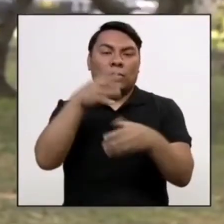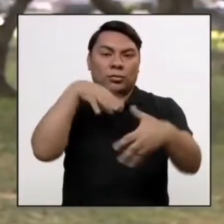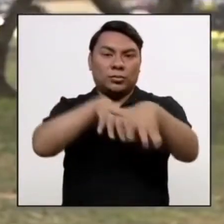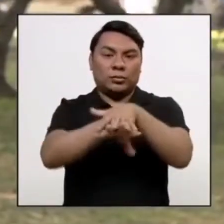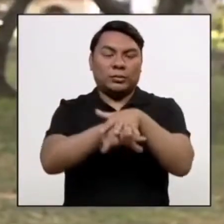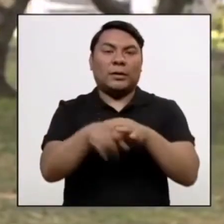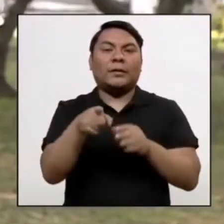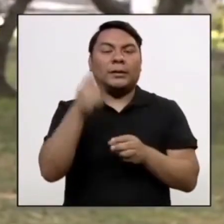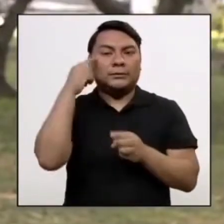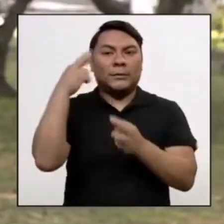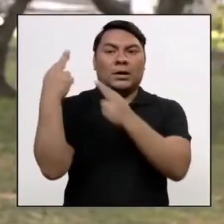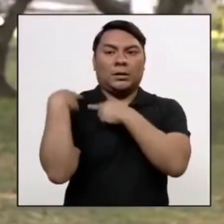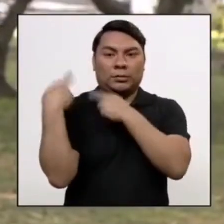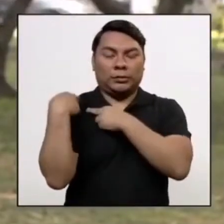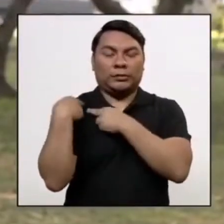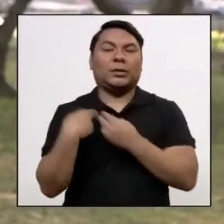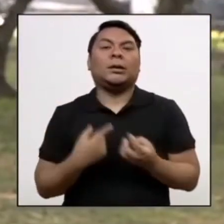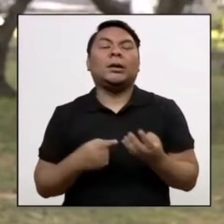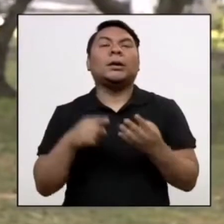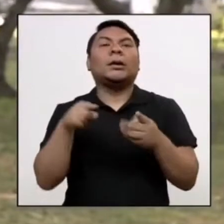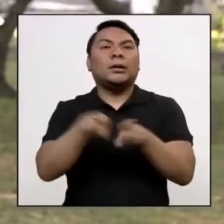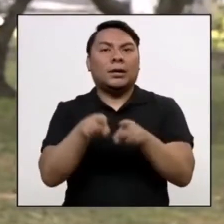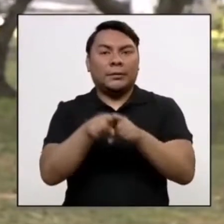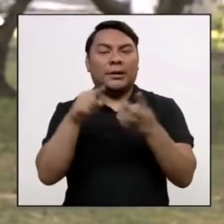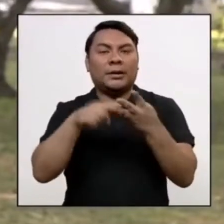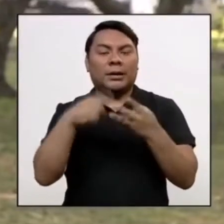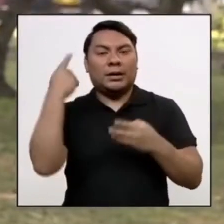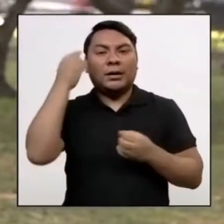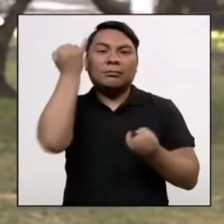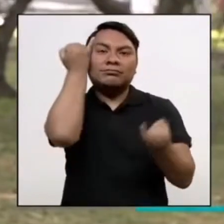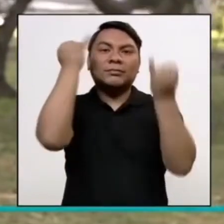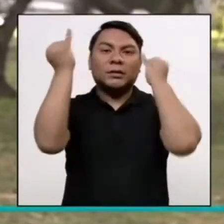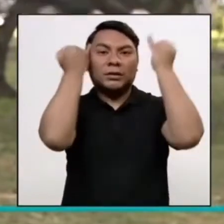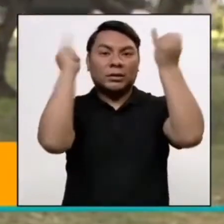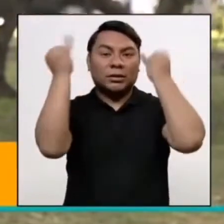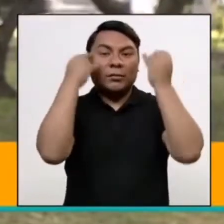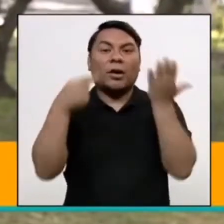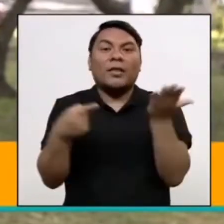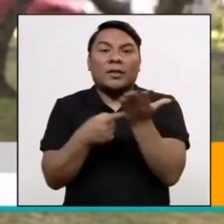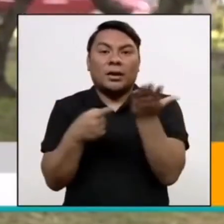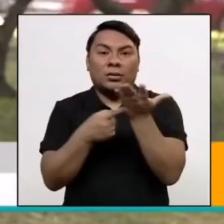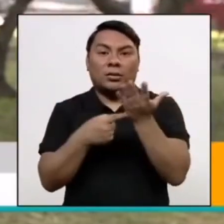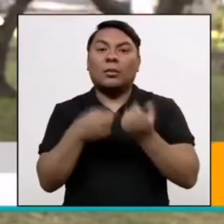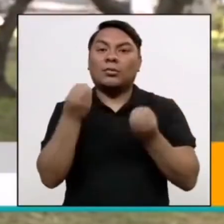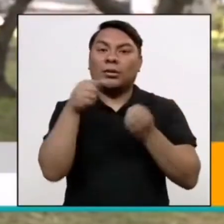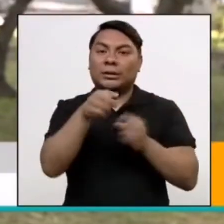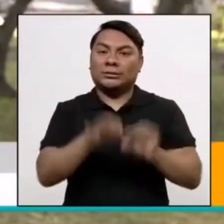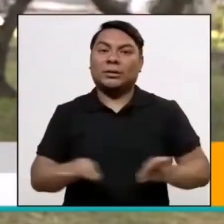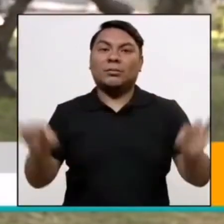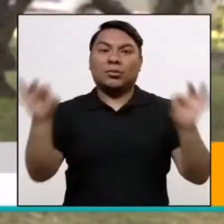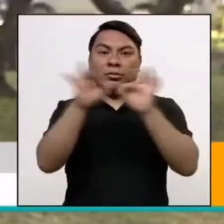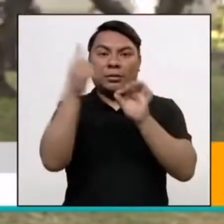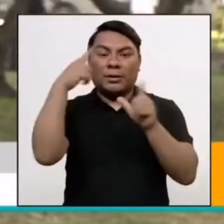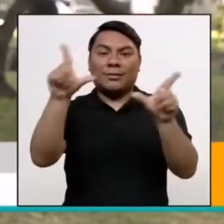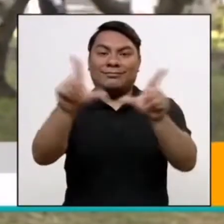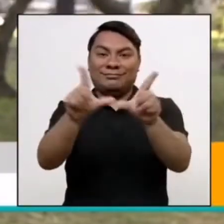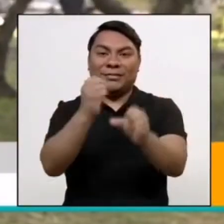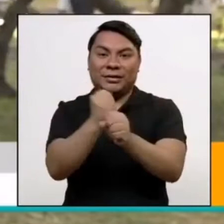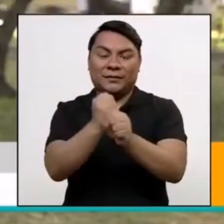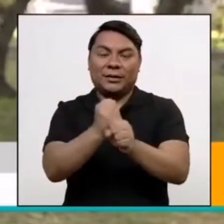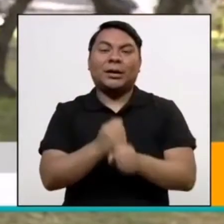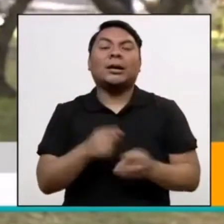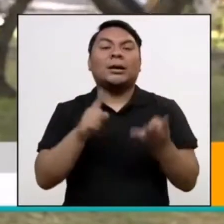de inclusión social de manera responsable. También teníamos el eje de innovación tecnológica, porque es importante para la difusión del teletrabajo.